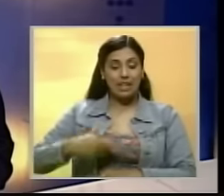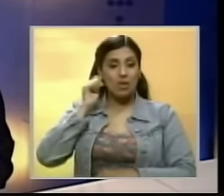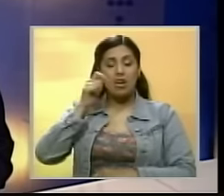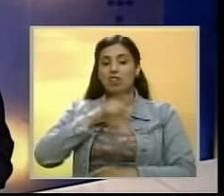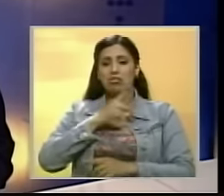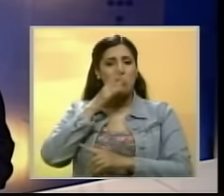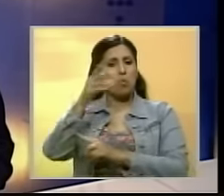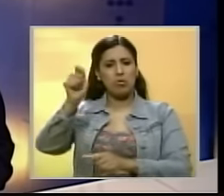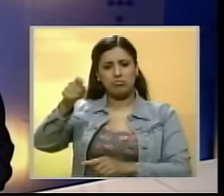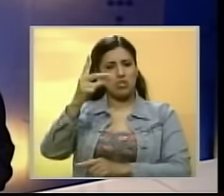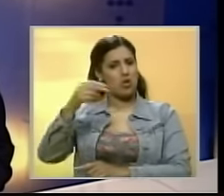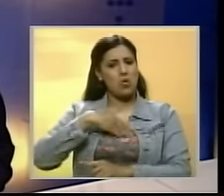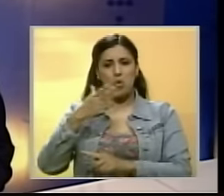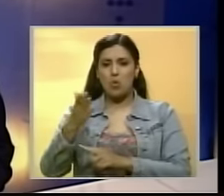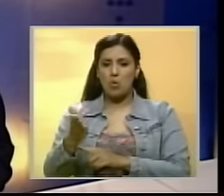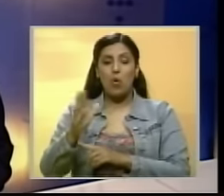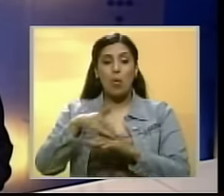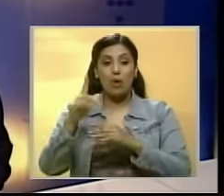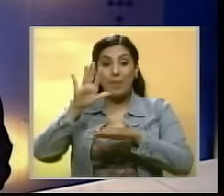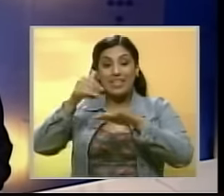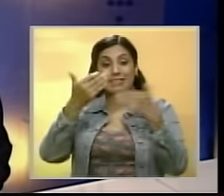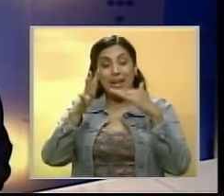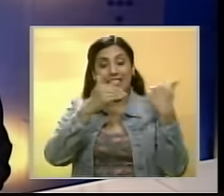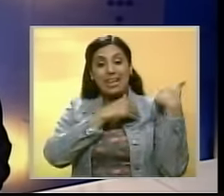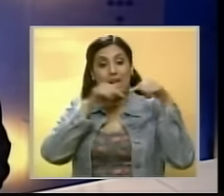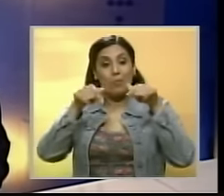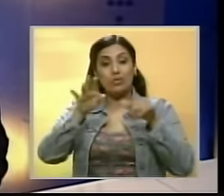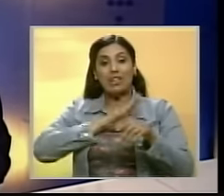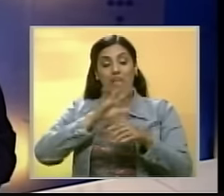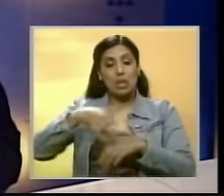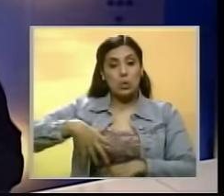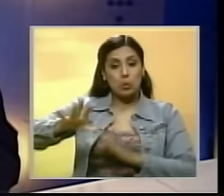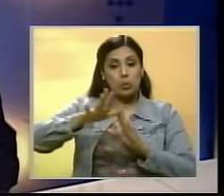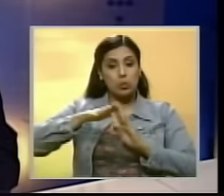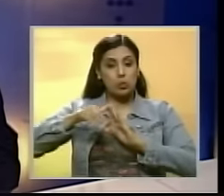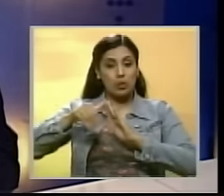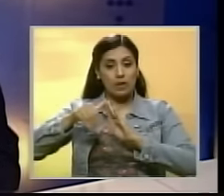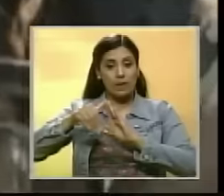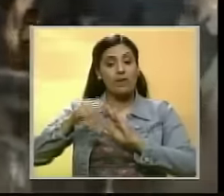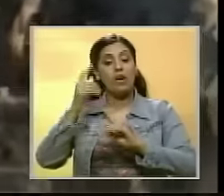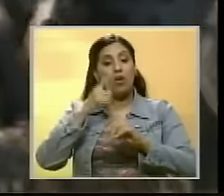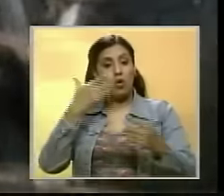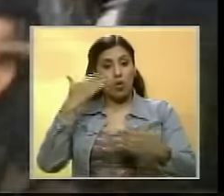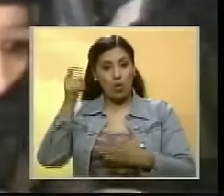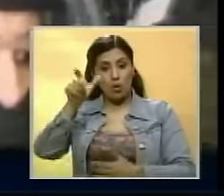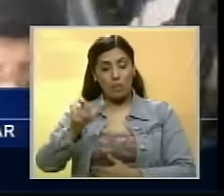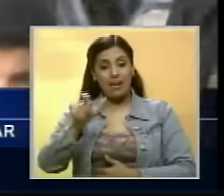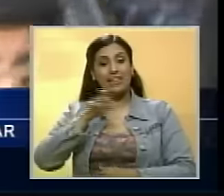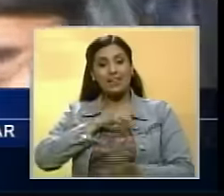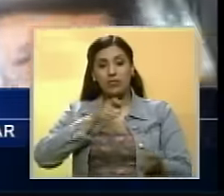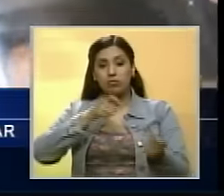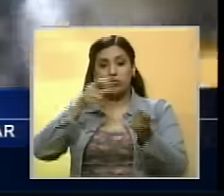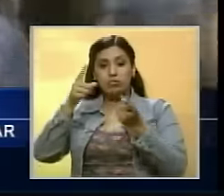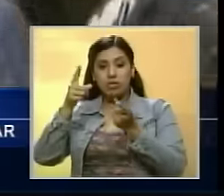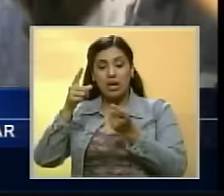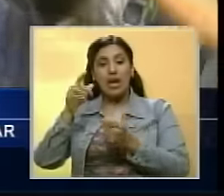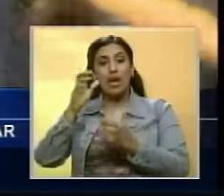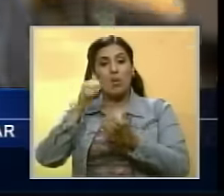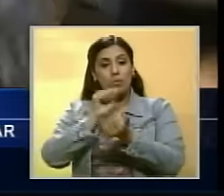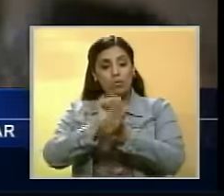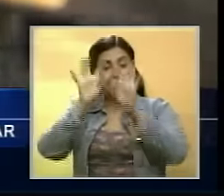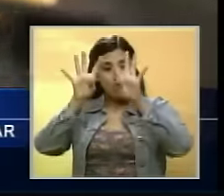tribunales federales de Buenos Aires al ser implicado en el presunto delito de enriquecimiento ilícito López quien fue trasladado al penal de